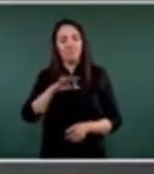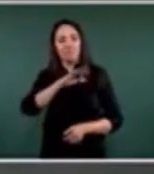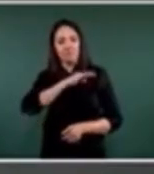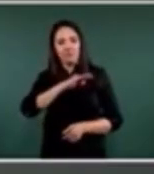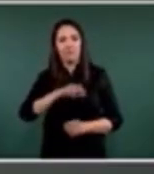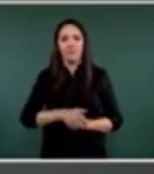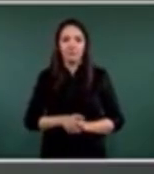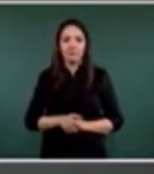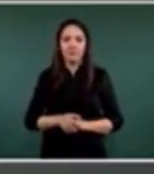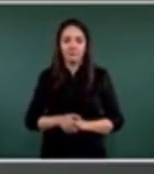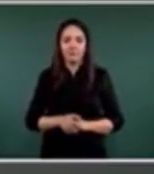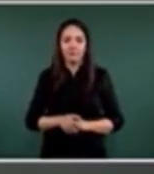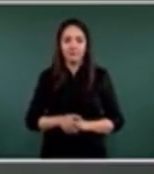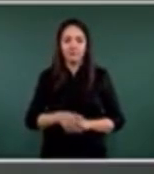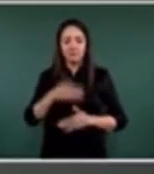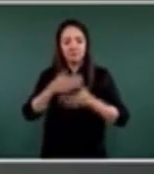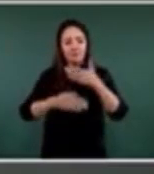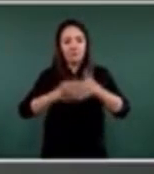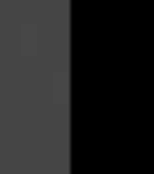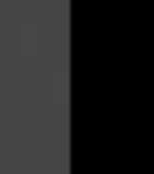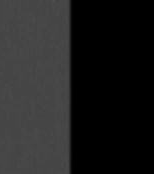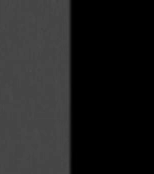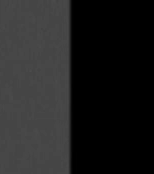el trámite que se está llevando a cabo.